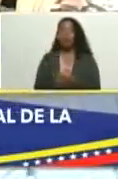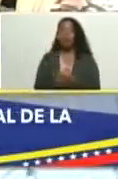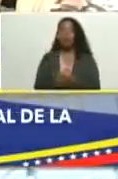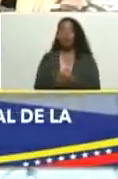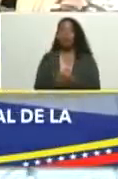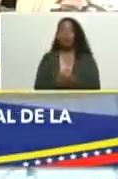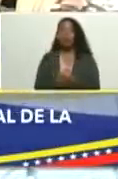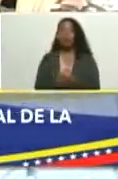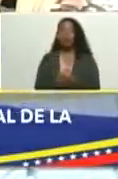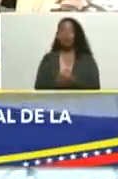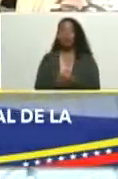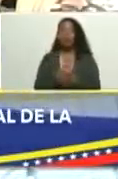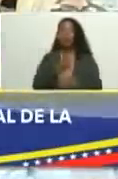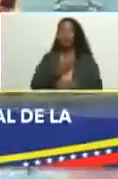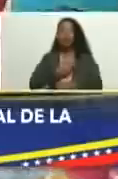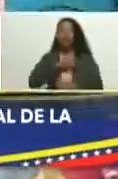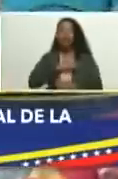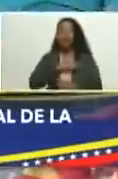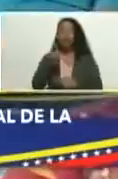es falso.